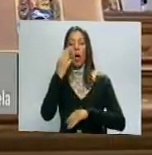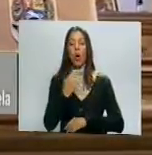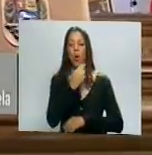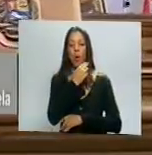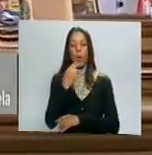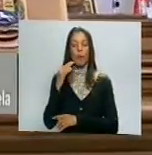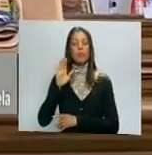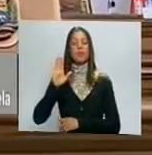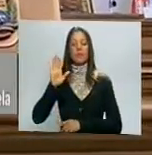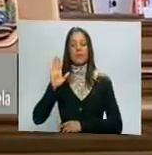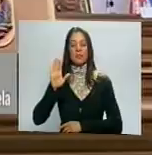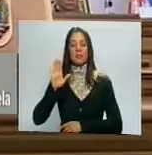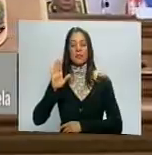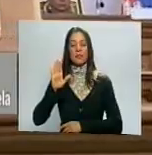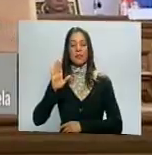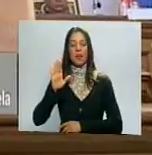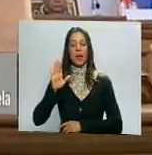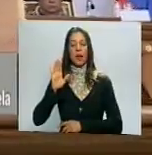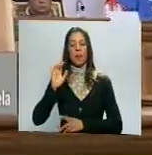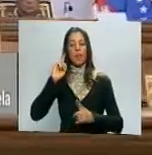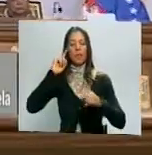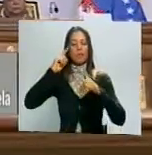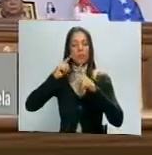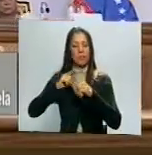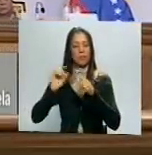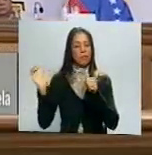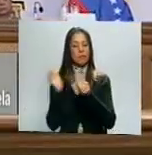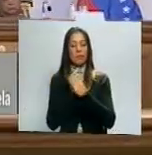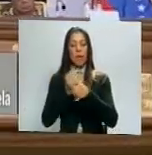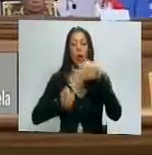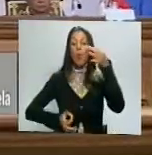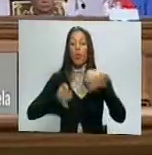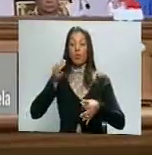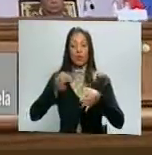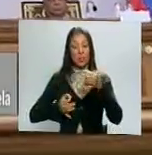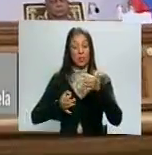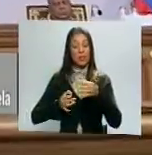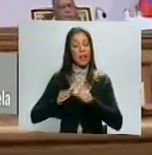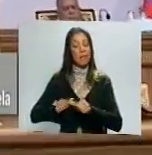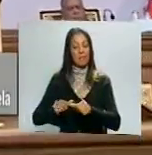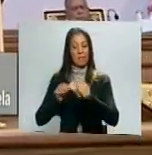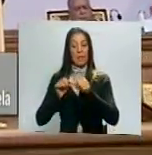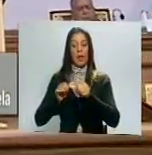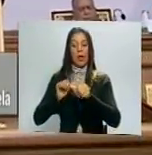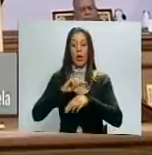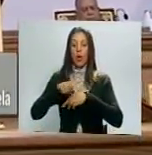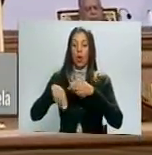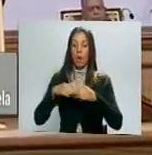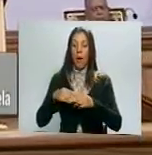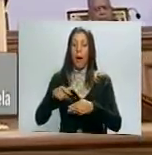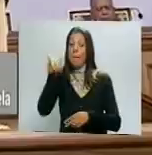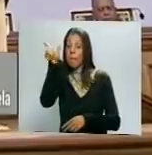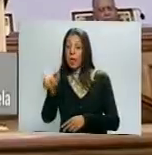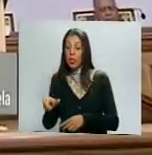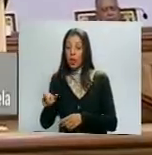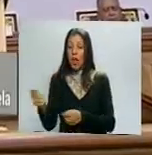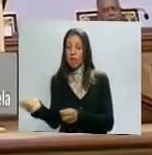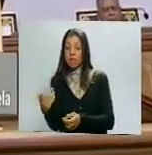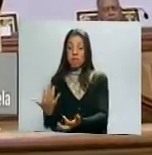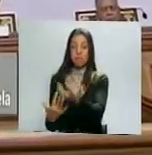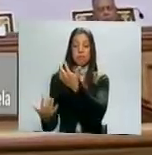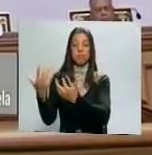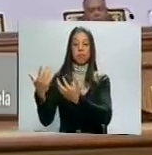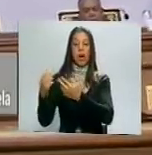comprometida en hacer justicia, porque aquí más nunca impunidad, compatriotas. Aquí más nunca quemarán a seres humanos vivos. Aquí más